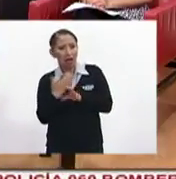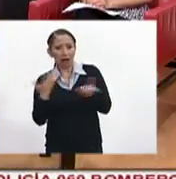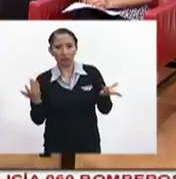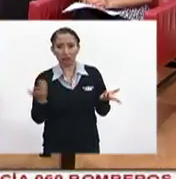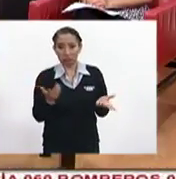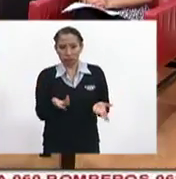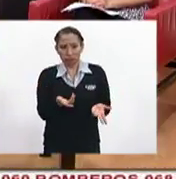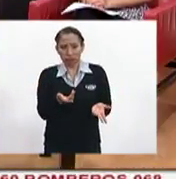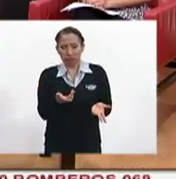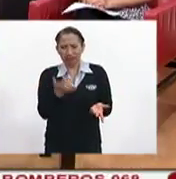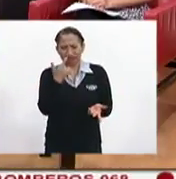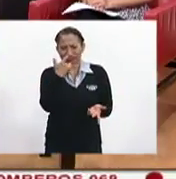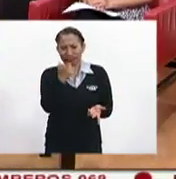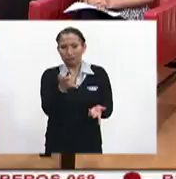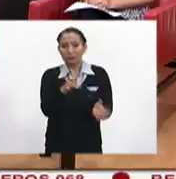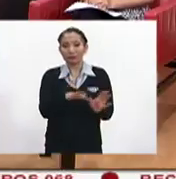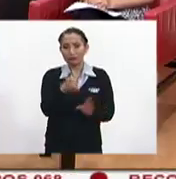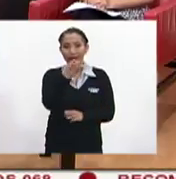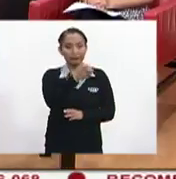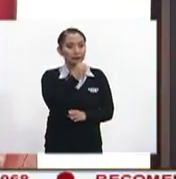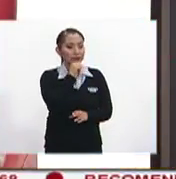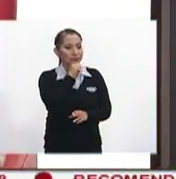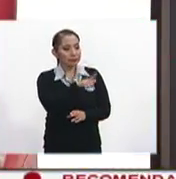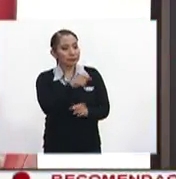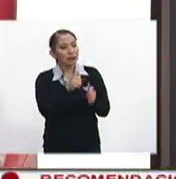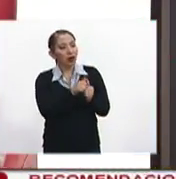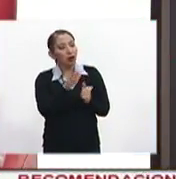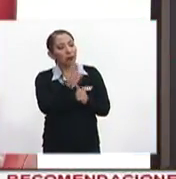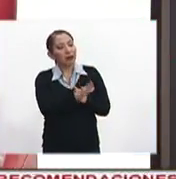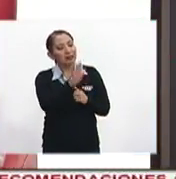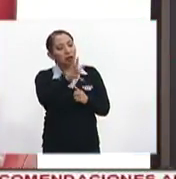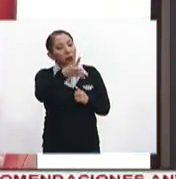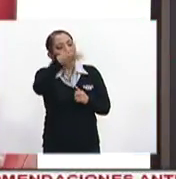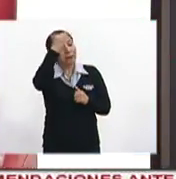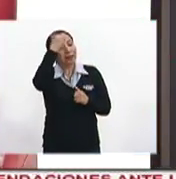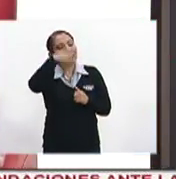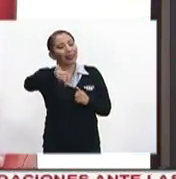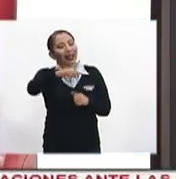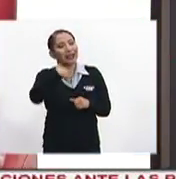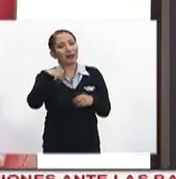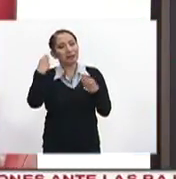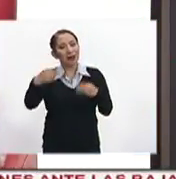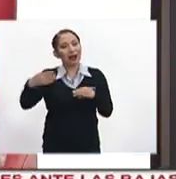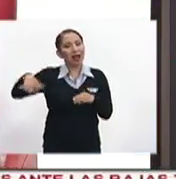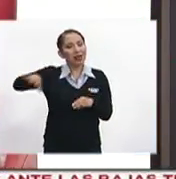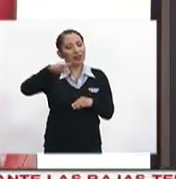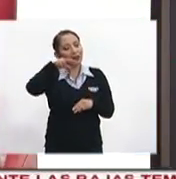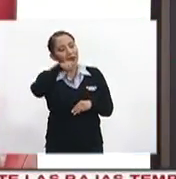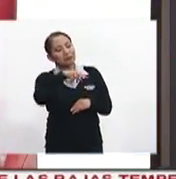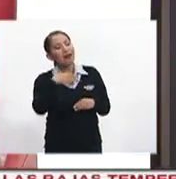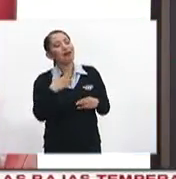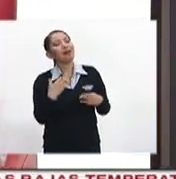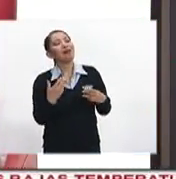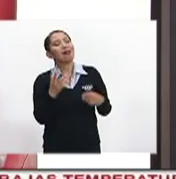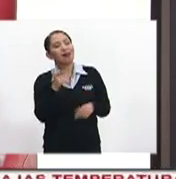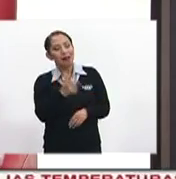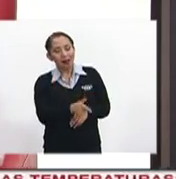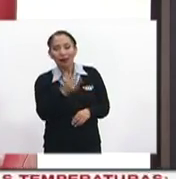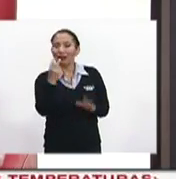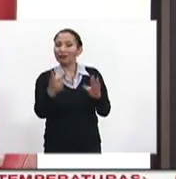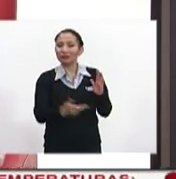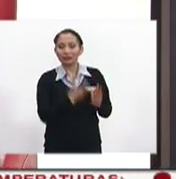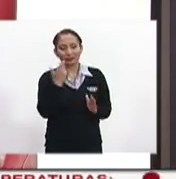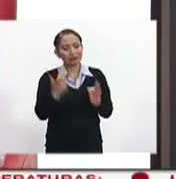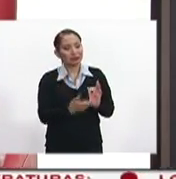polémicas de Donald Trump. Y que yo creo que eso también tiene que ver con una especie de aprendizaje de los mercados, que ya se han dado cuenta que